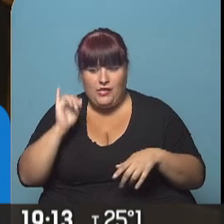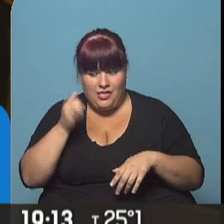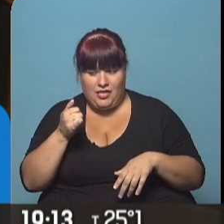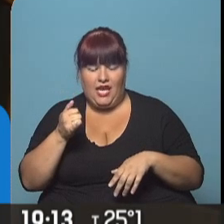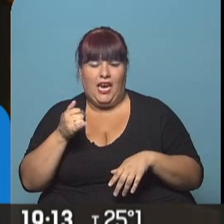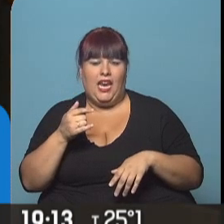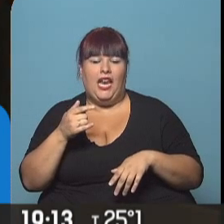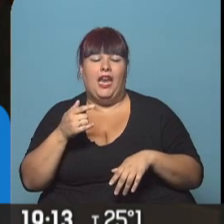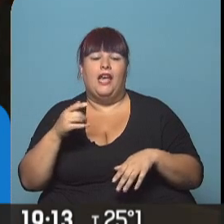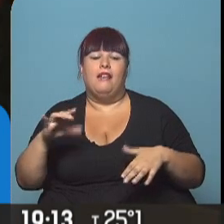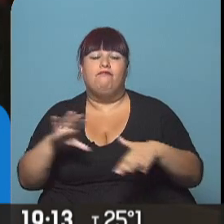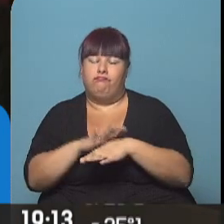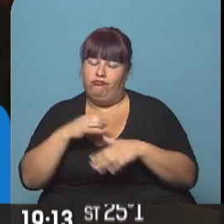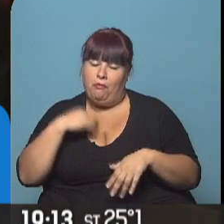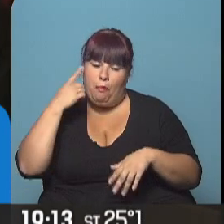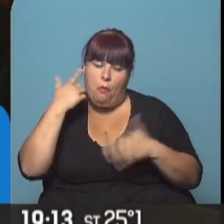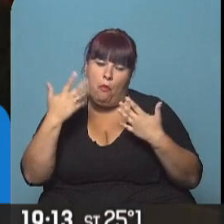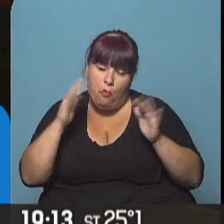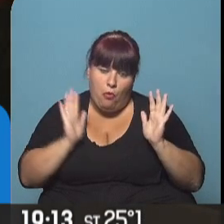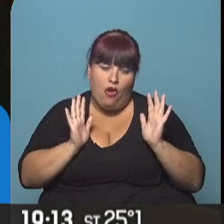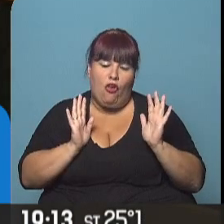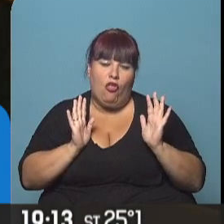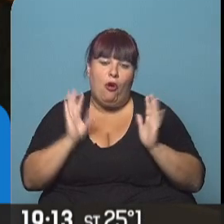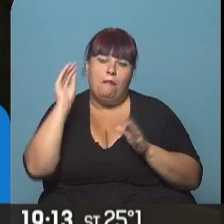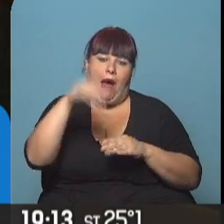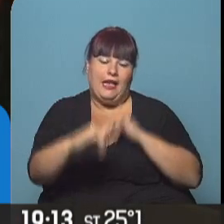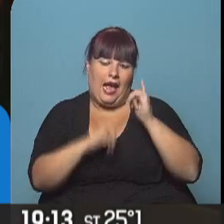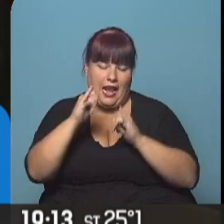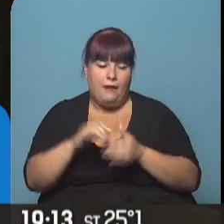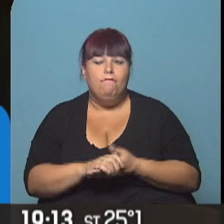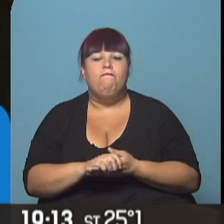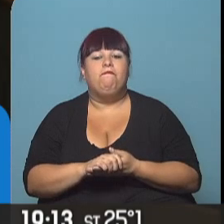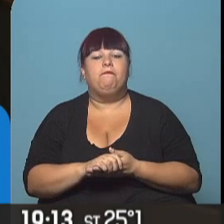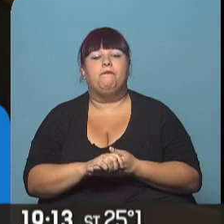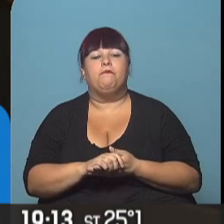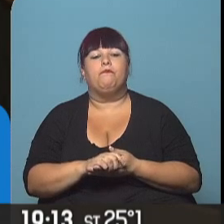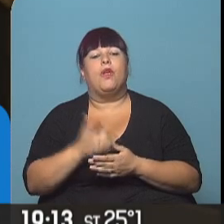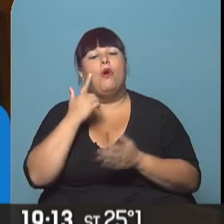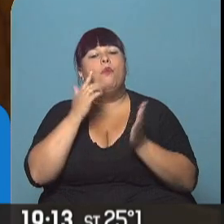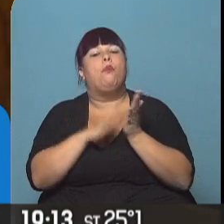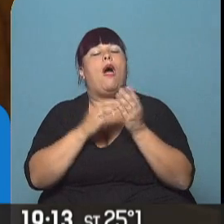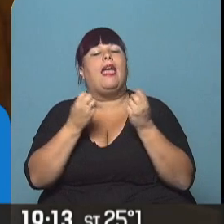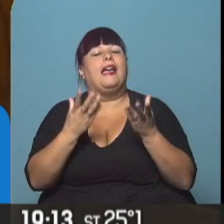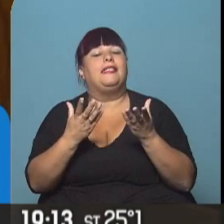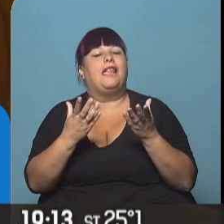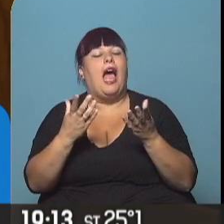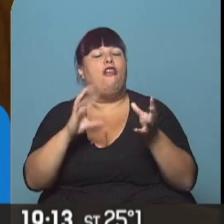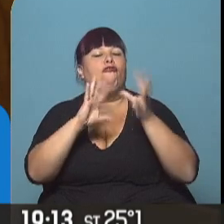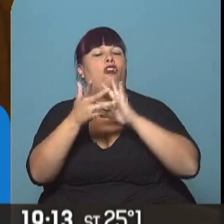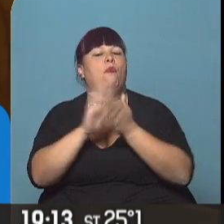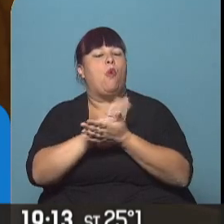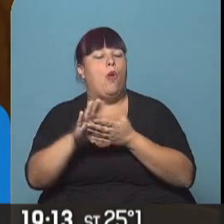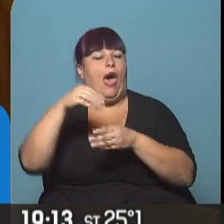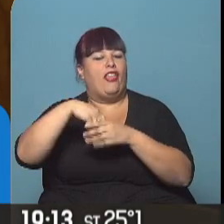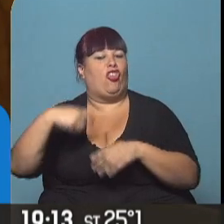va a funcionar, y ahí quizás podemos agregar un dato nuevo, como un indicio de una nueva configuración dentro